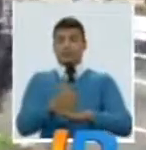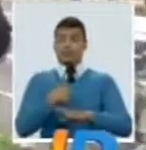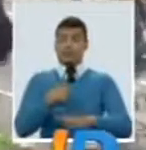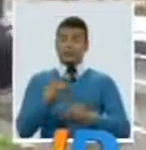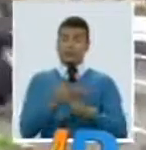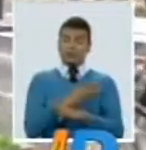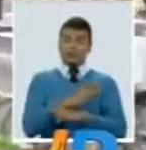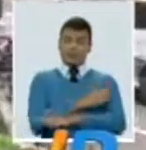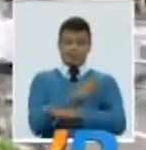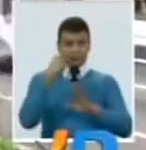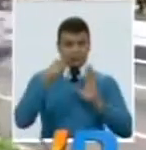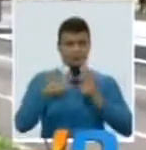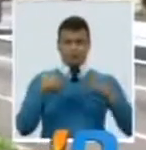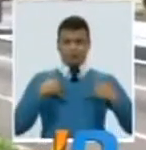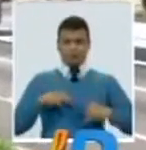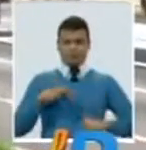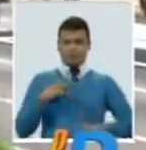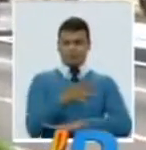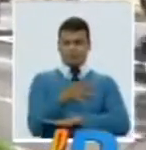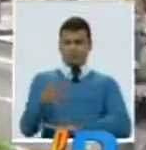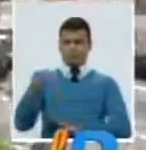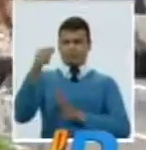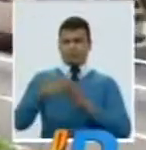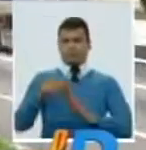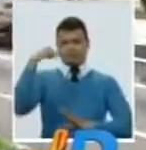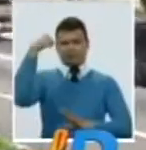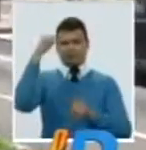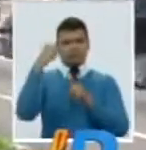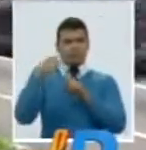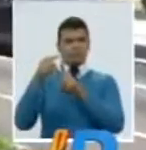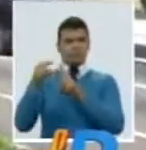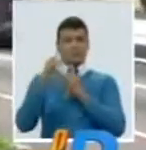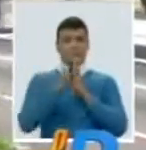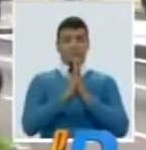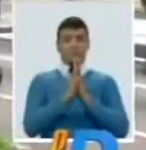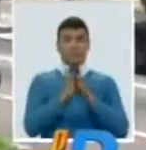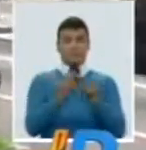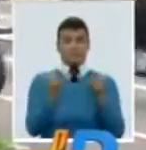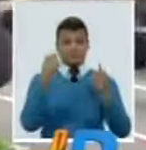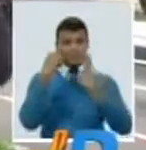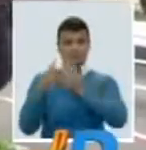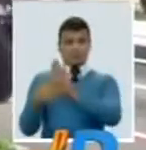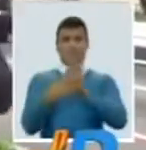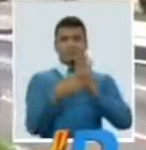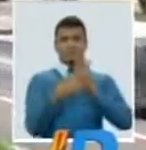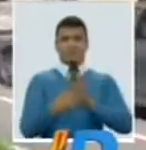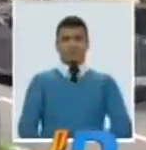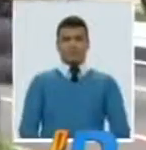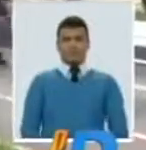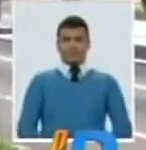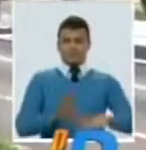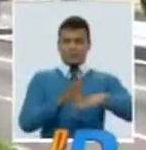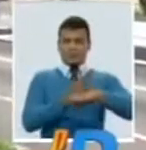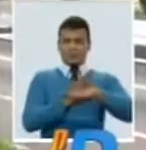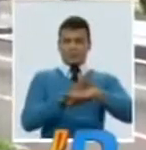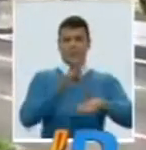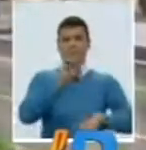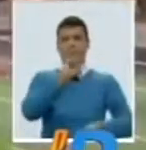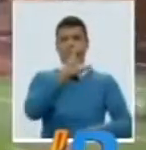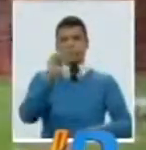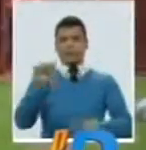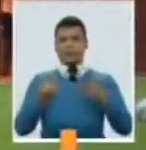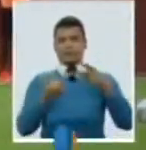muscular. Con la gala de Orlando Marmoleco, la mejor tienda de trajes exclusivos para bodas, grados, fiestas y ceremonias especiales, la parte médica de Vaca y